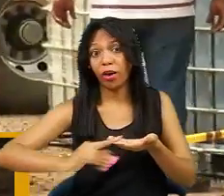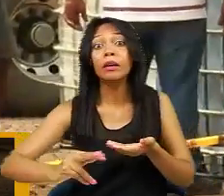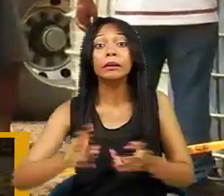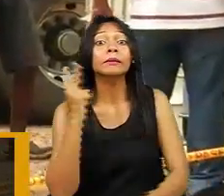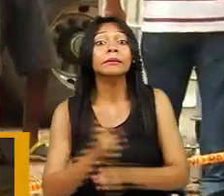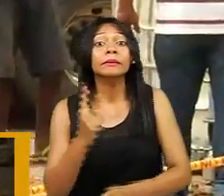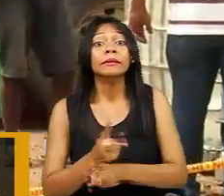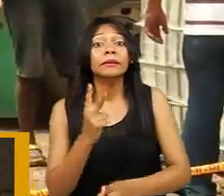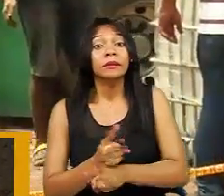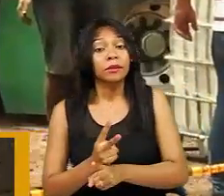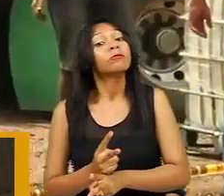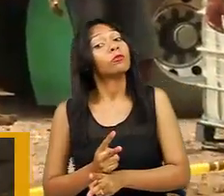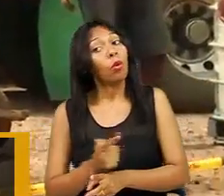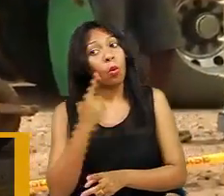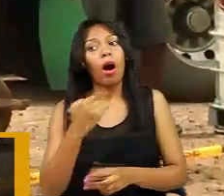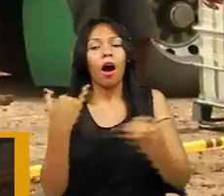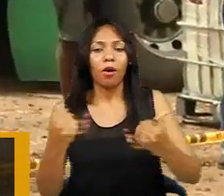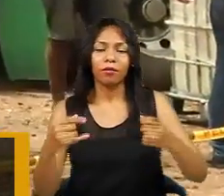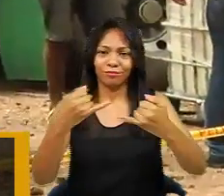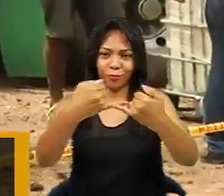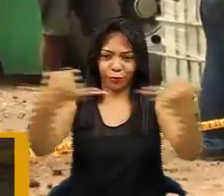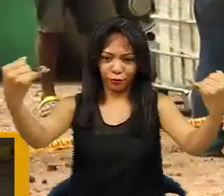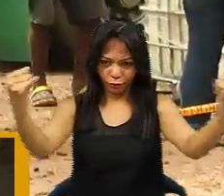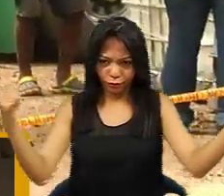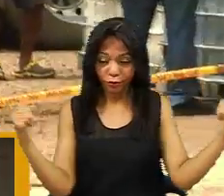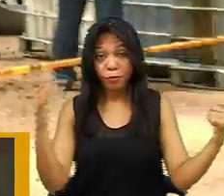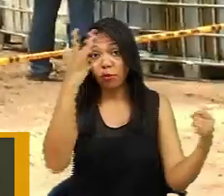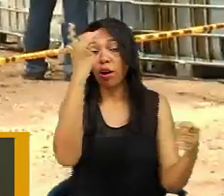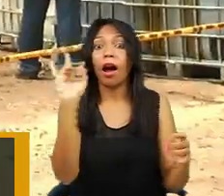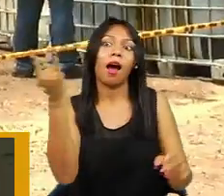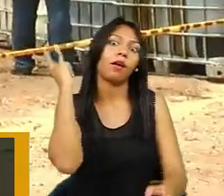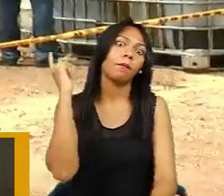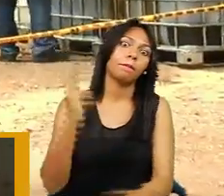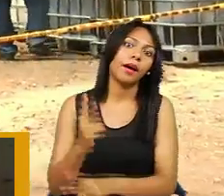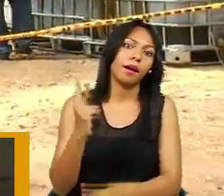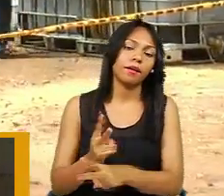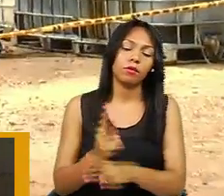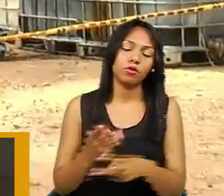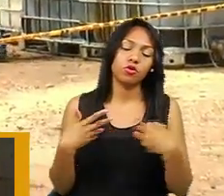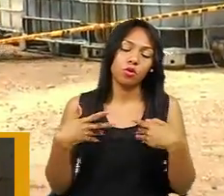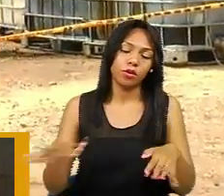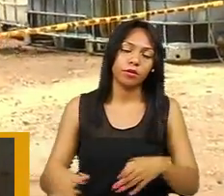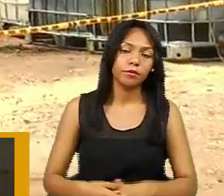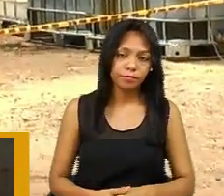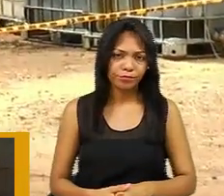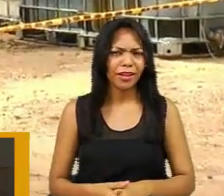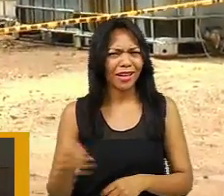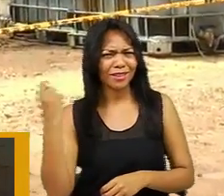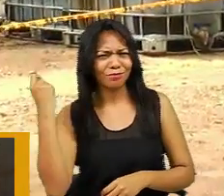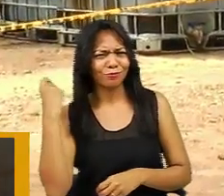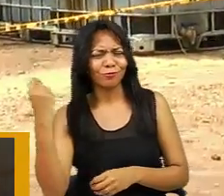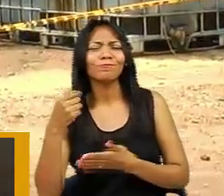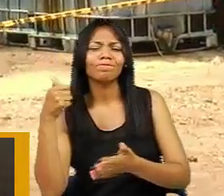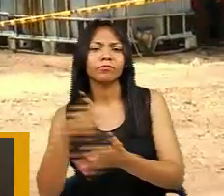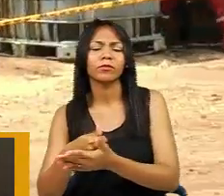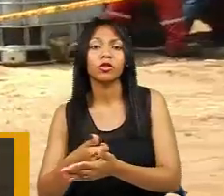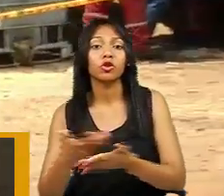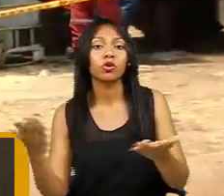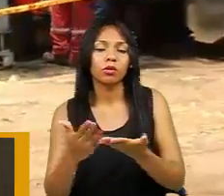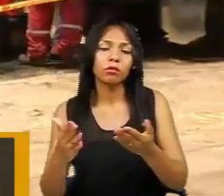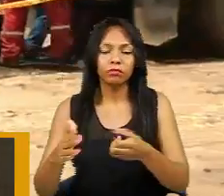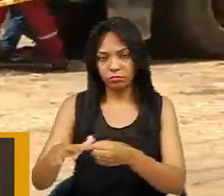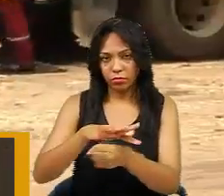está siendo acordonada para evitar una emergencia mayor. Esto pasó hace pocos minutos en el barrio Rafael Rangel de Barranca